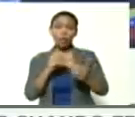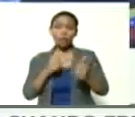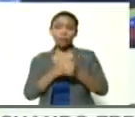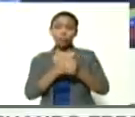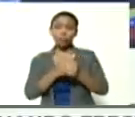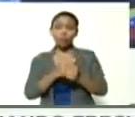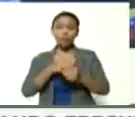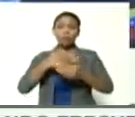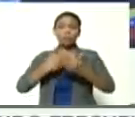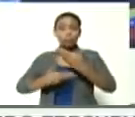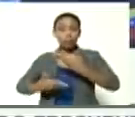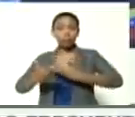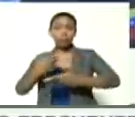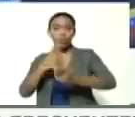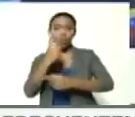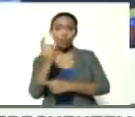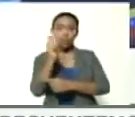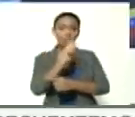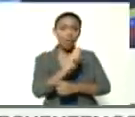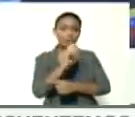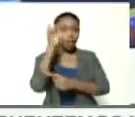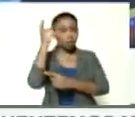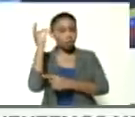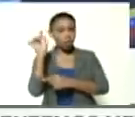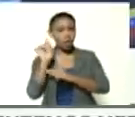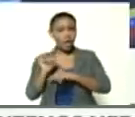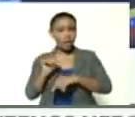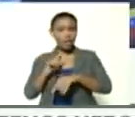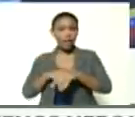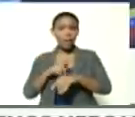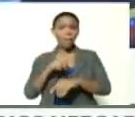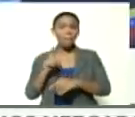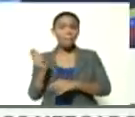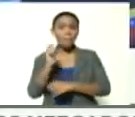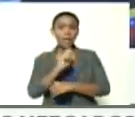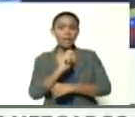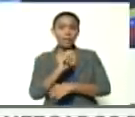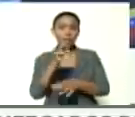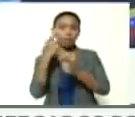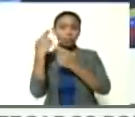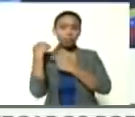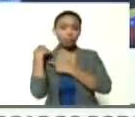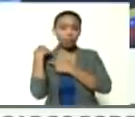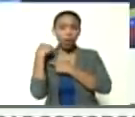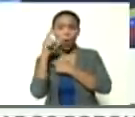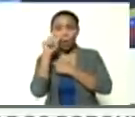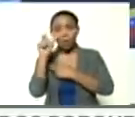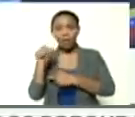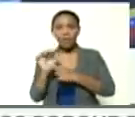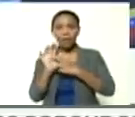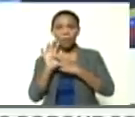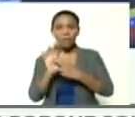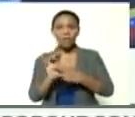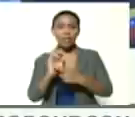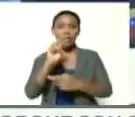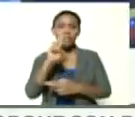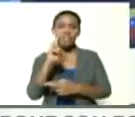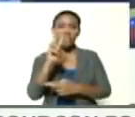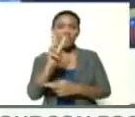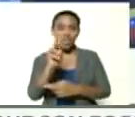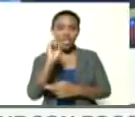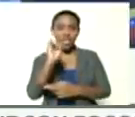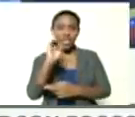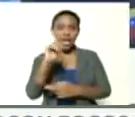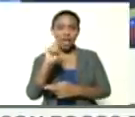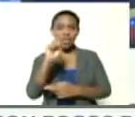de manera rotativa por un mes el Consejo, y en este mes le corresponde al señor representante de Vietnam.